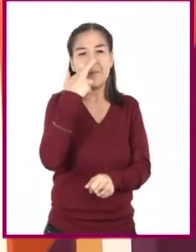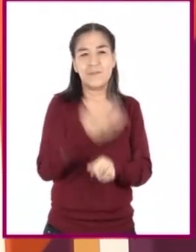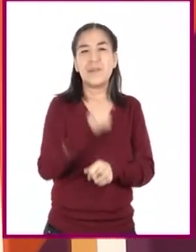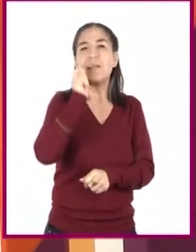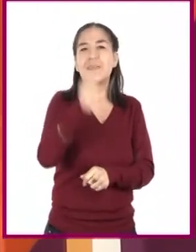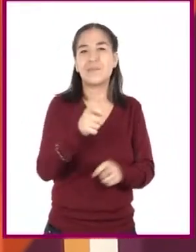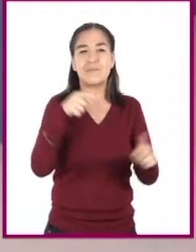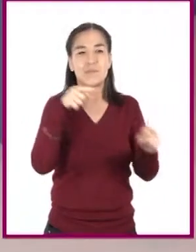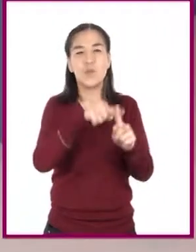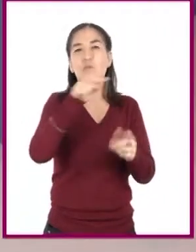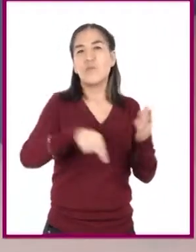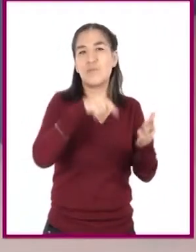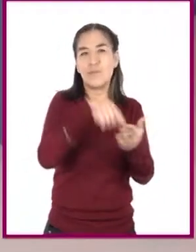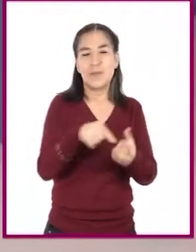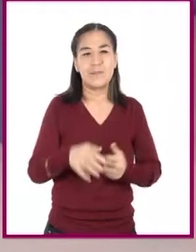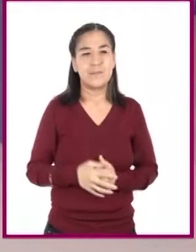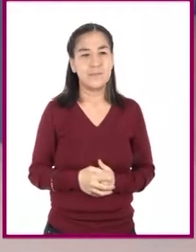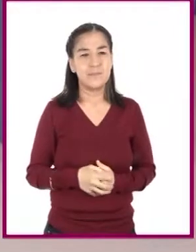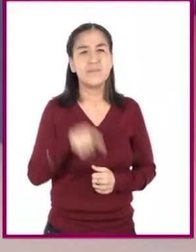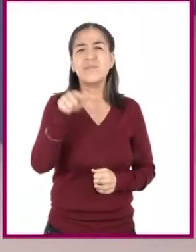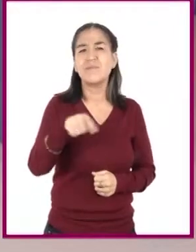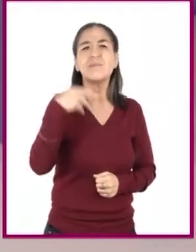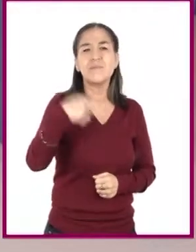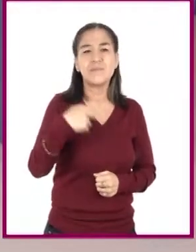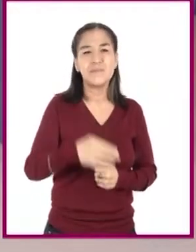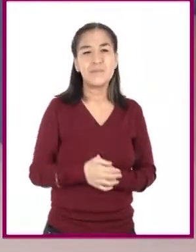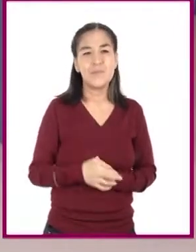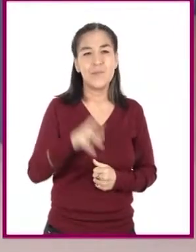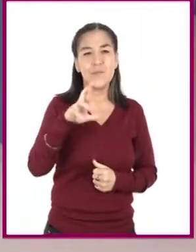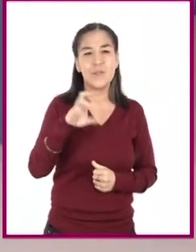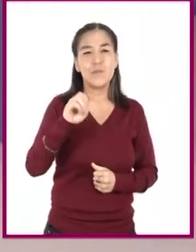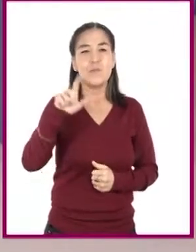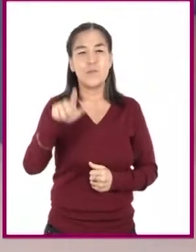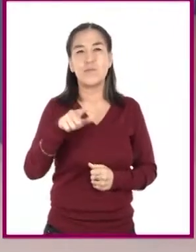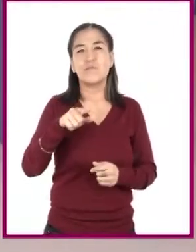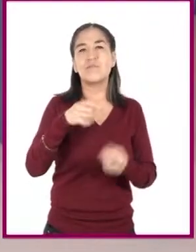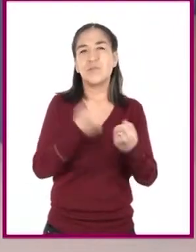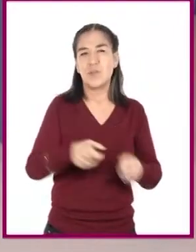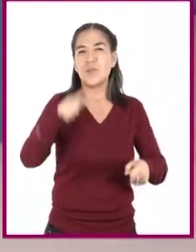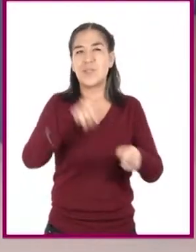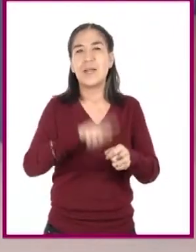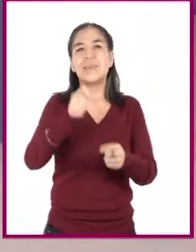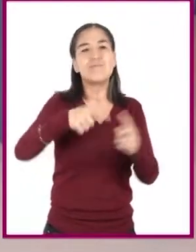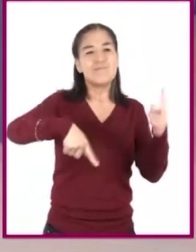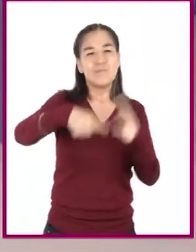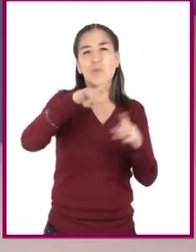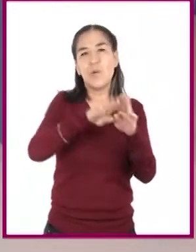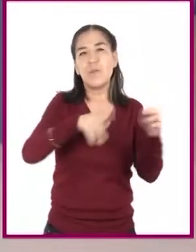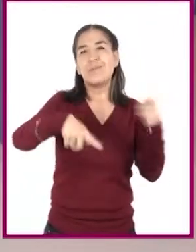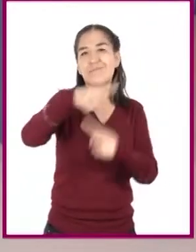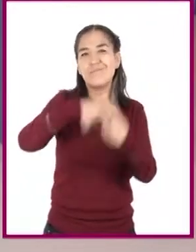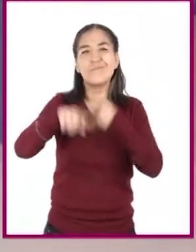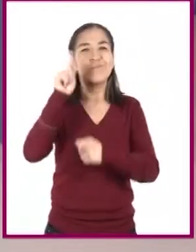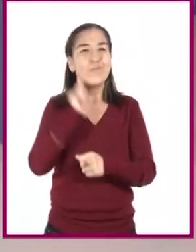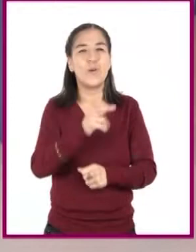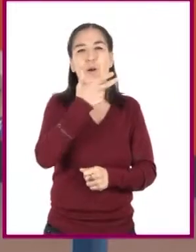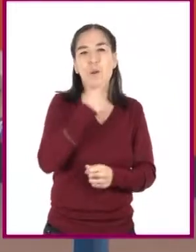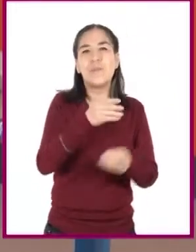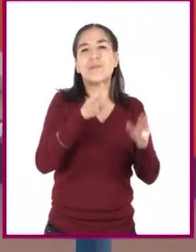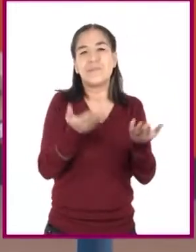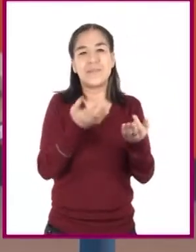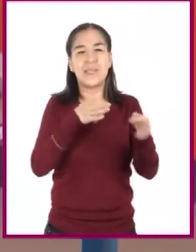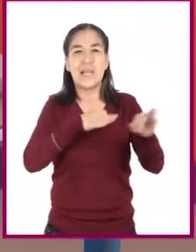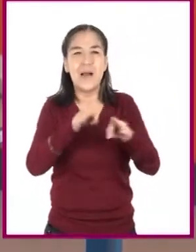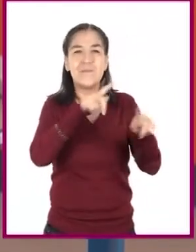en el espacio público. A esto se llama rol social y son las actividades o maneras de desenvolverse en determinado grupo.